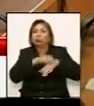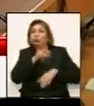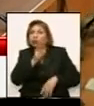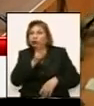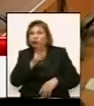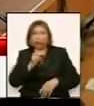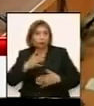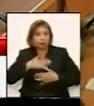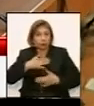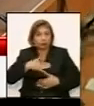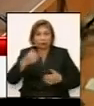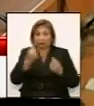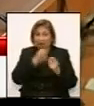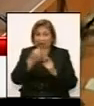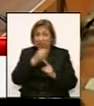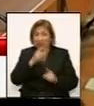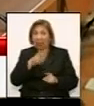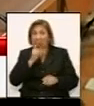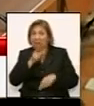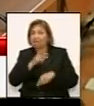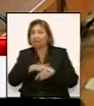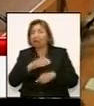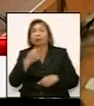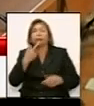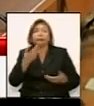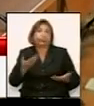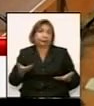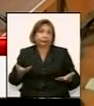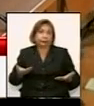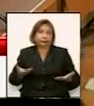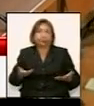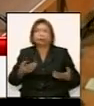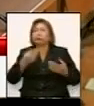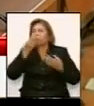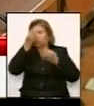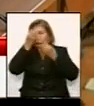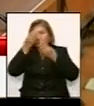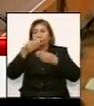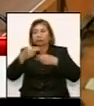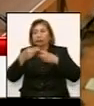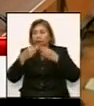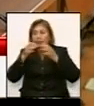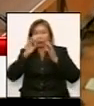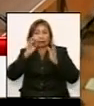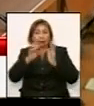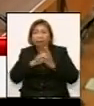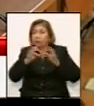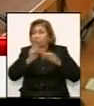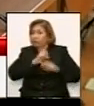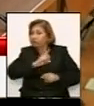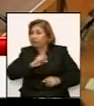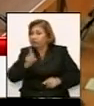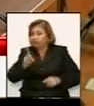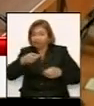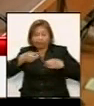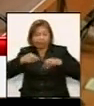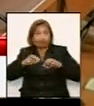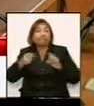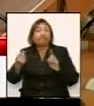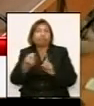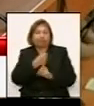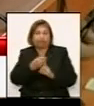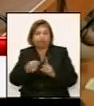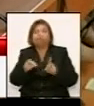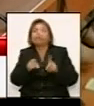violencia física. El segundo tipo de violencia es la difusión de imágenes íntimas sin consentimiento. Esta violencia también